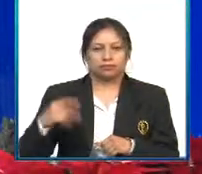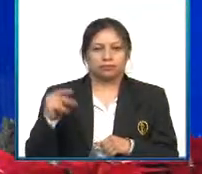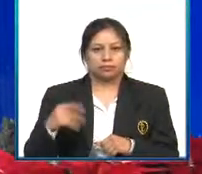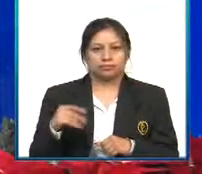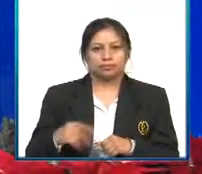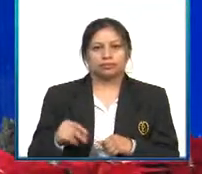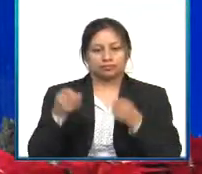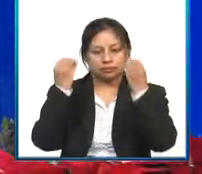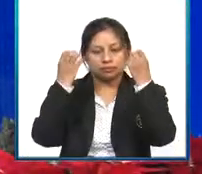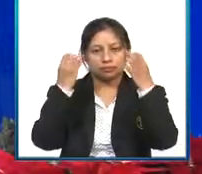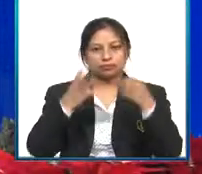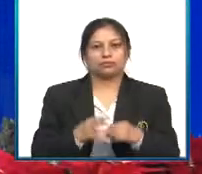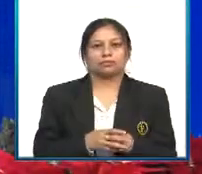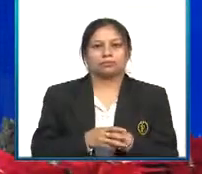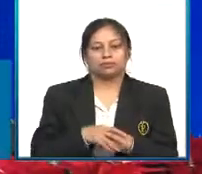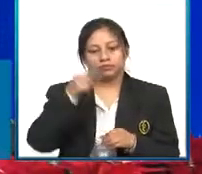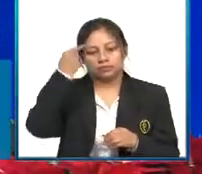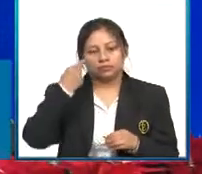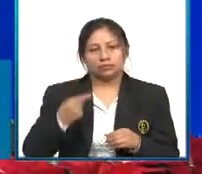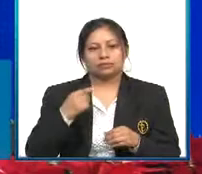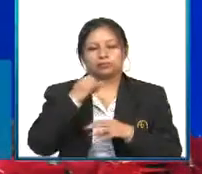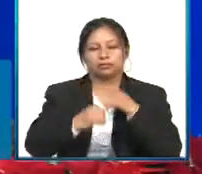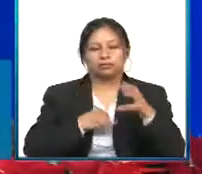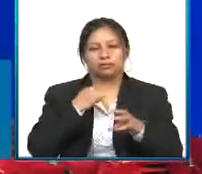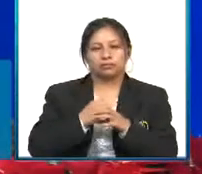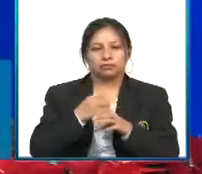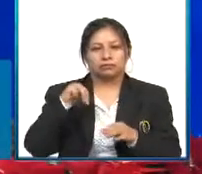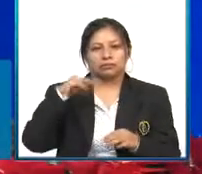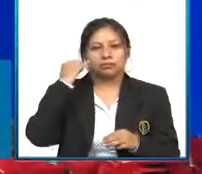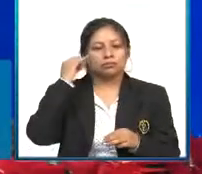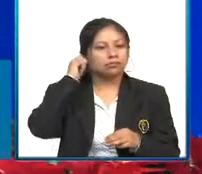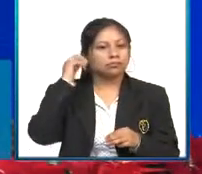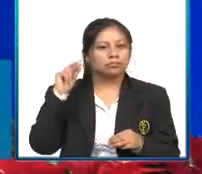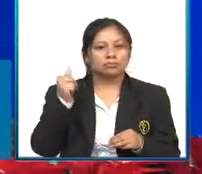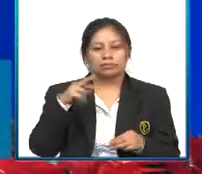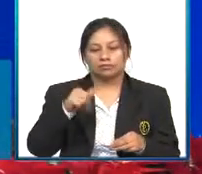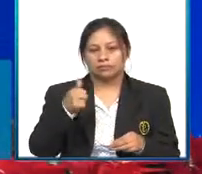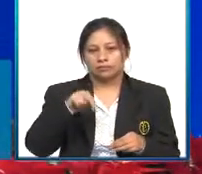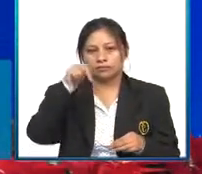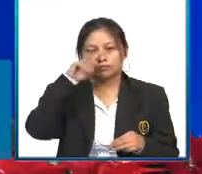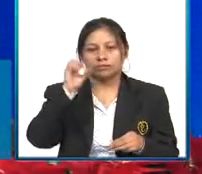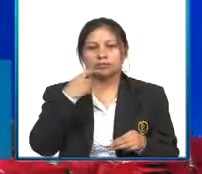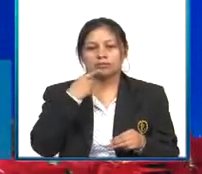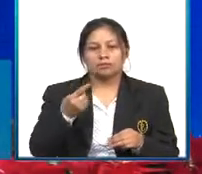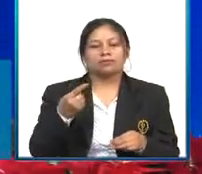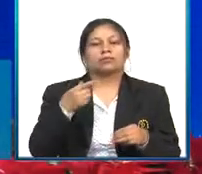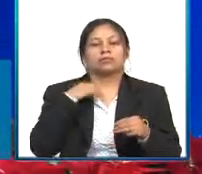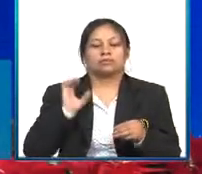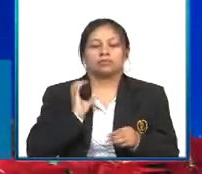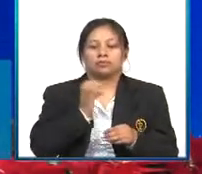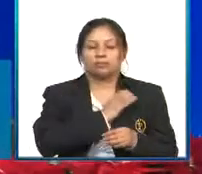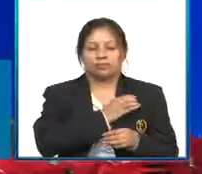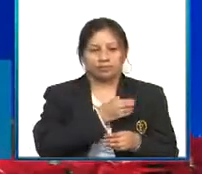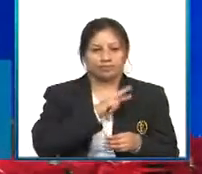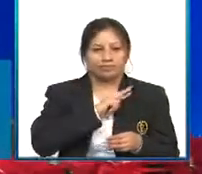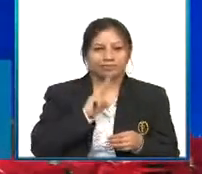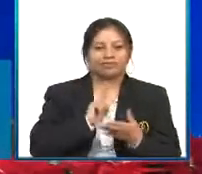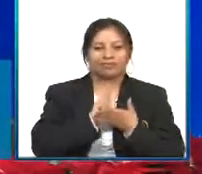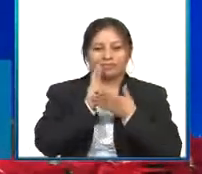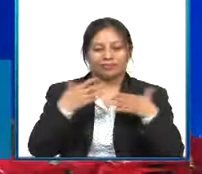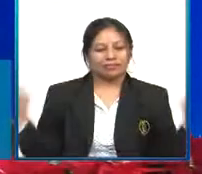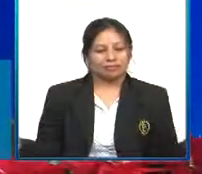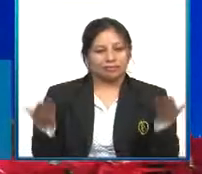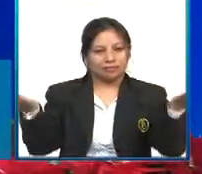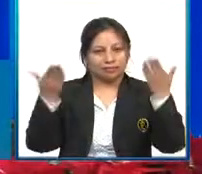Arrancamos directamente con la información. En el Día Internacional del Migrante, el diputado Mario Gálvez, presidente de la Comisión del Migrante del Congreso de la República,